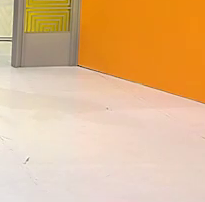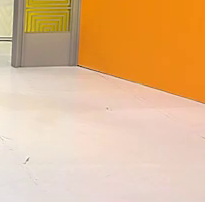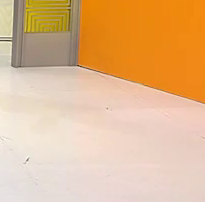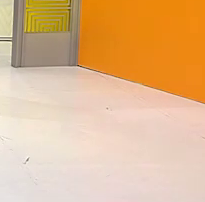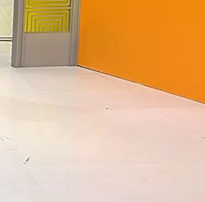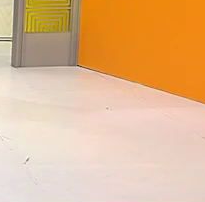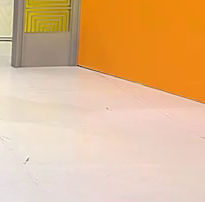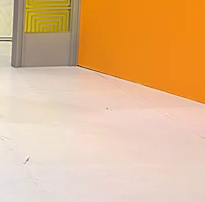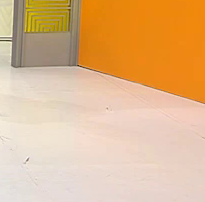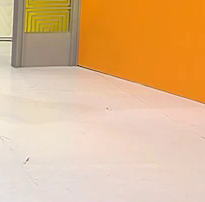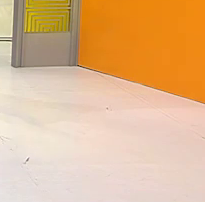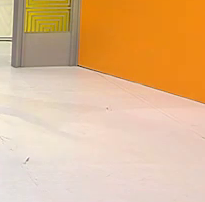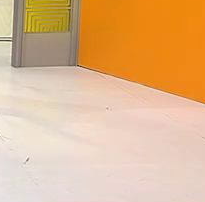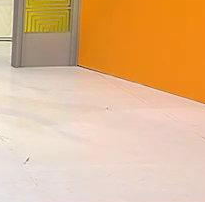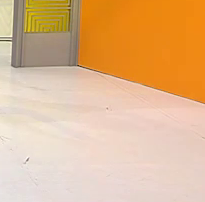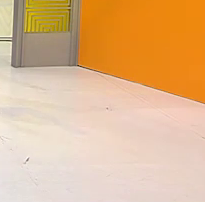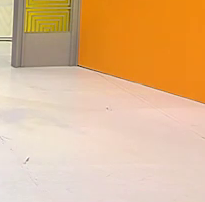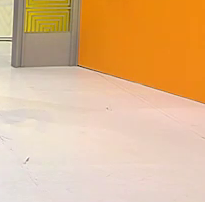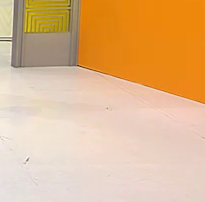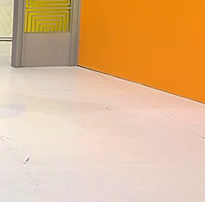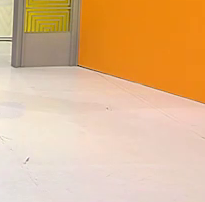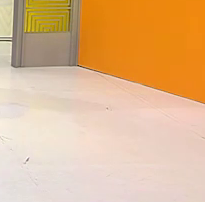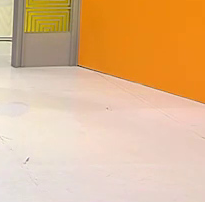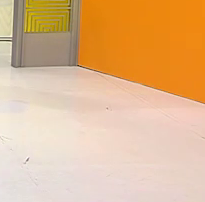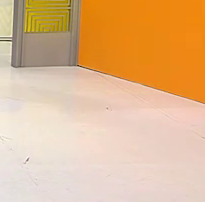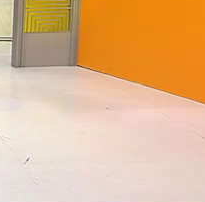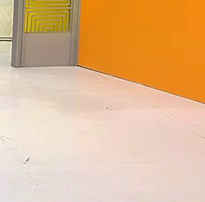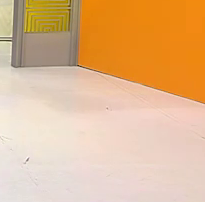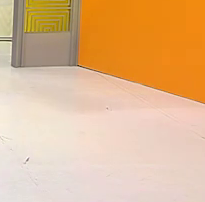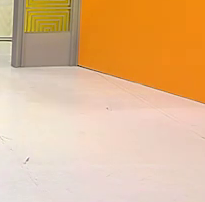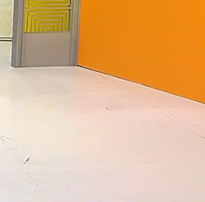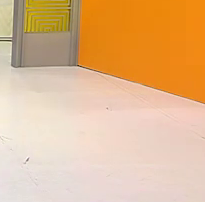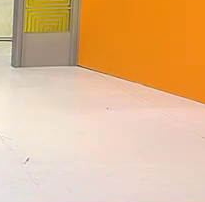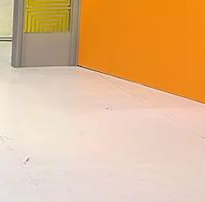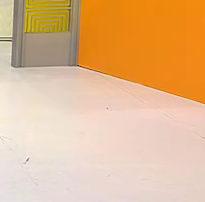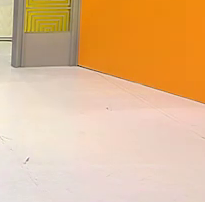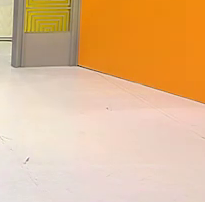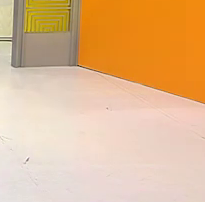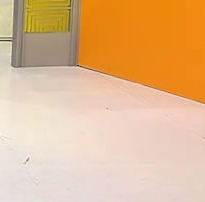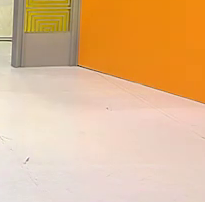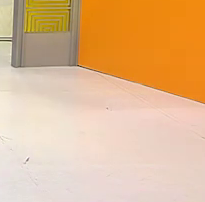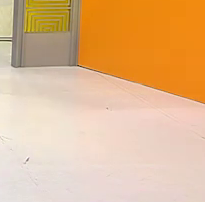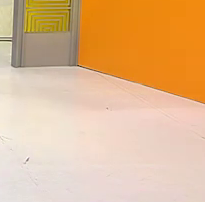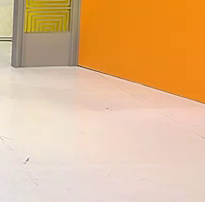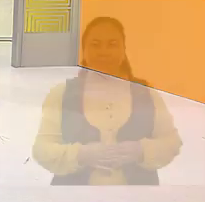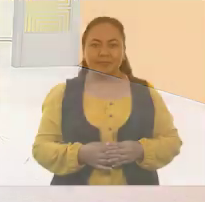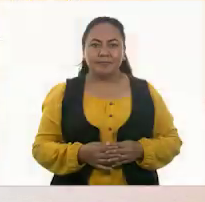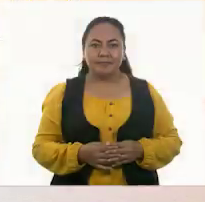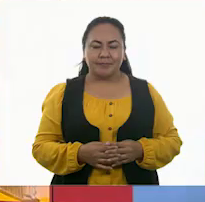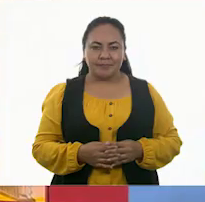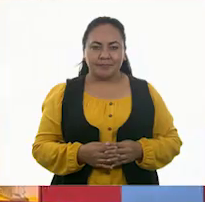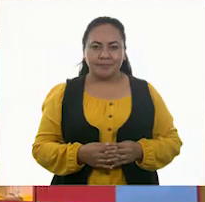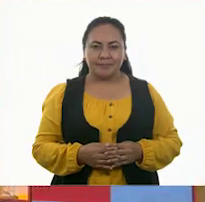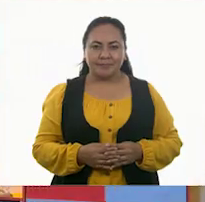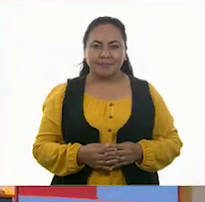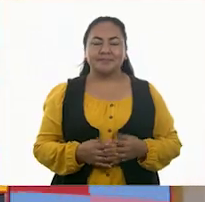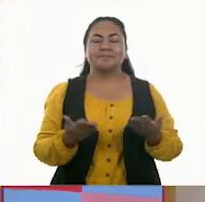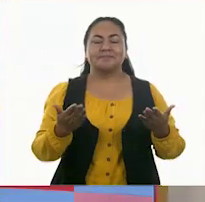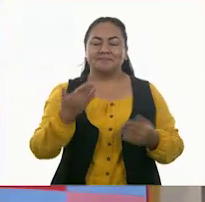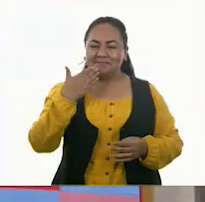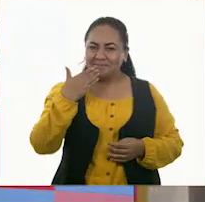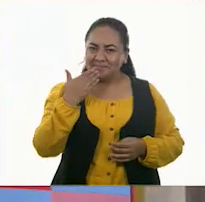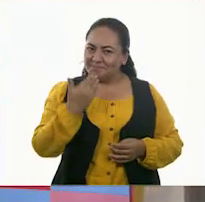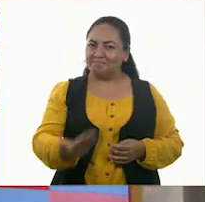4, 3, 2, 1. Tiempo. ¿Cómo vas? Bien,